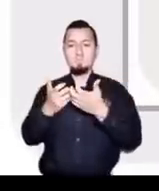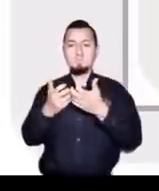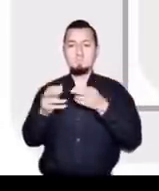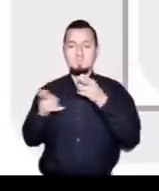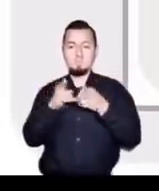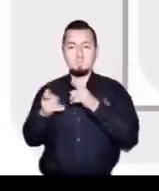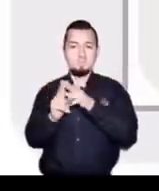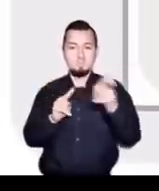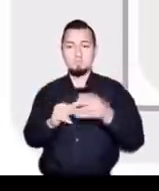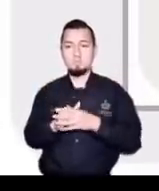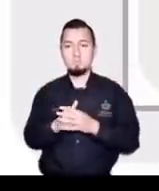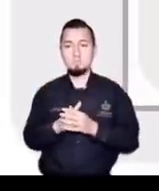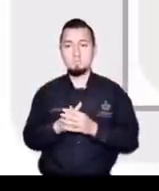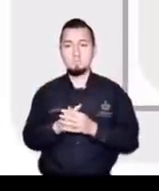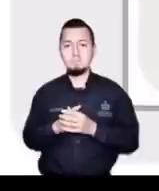Aquí tienen otra